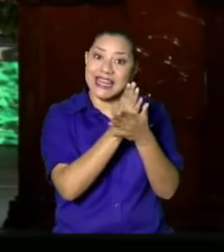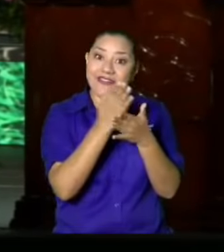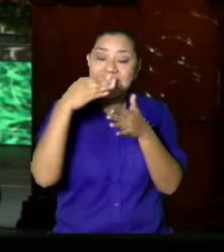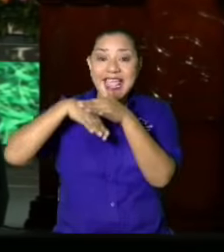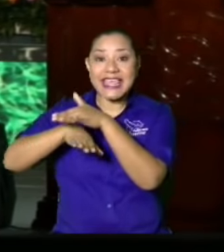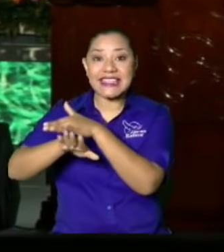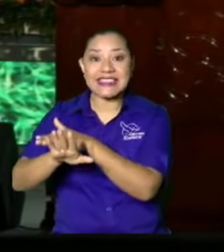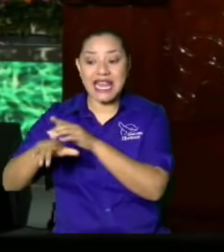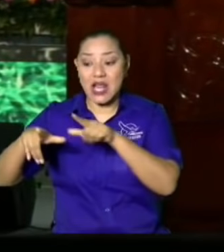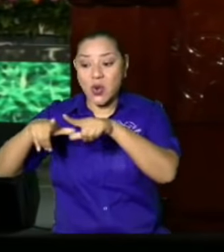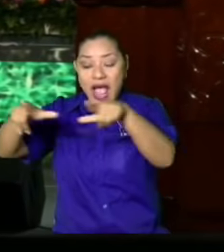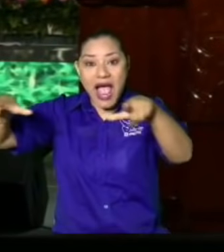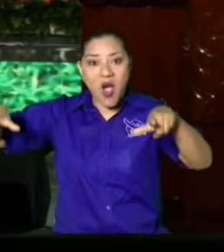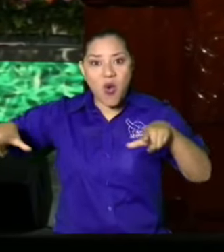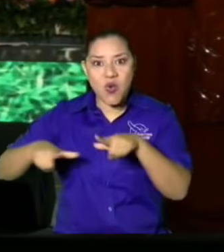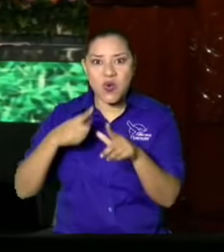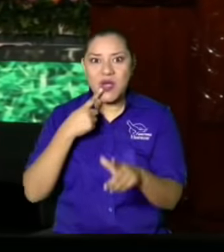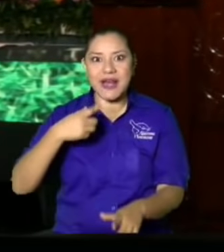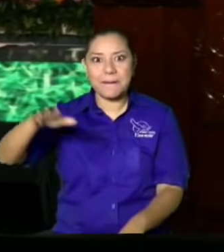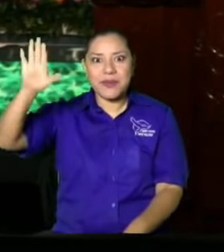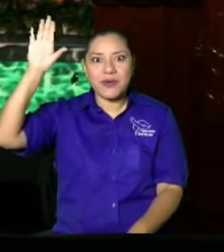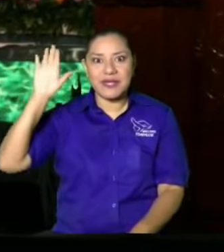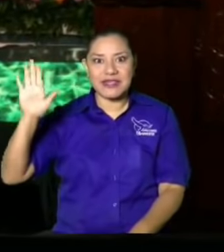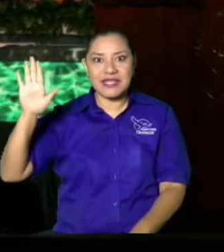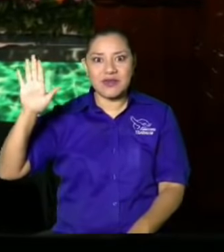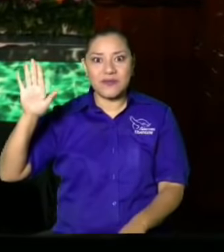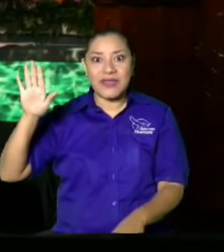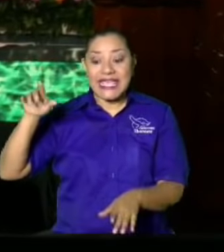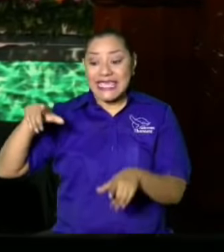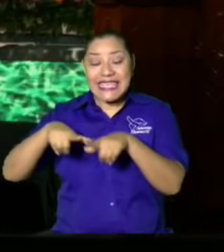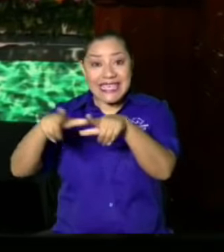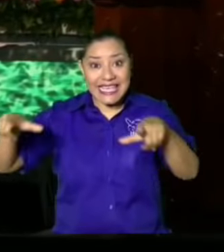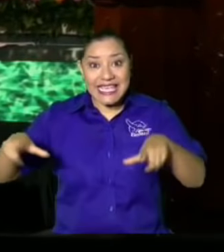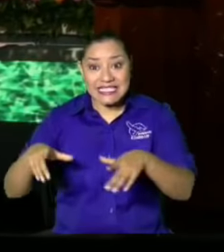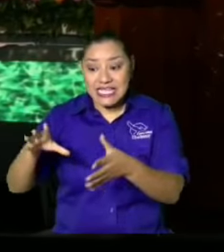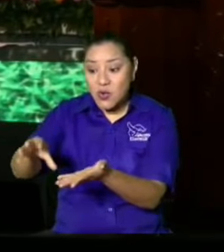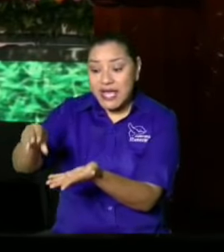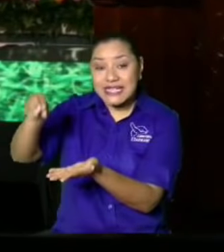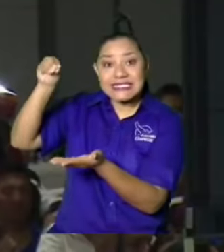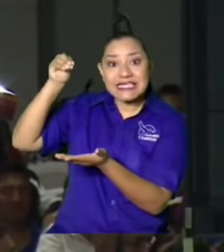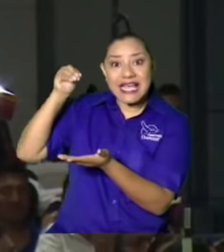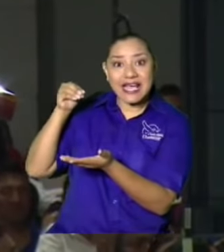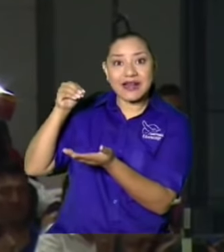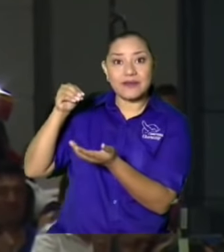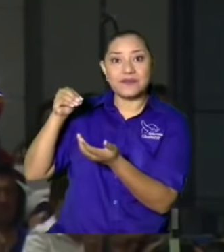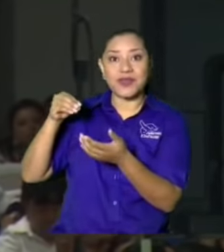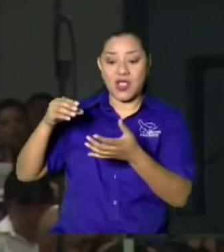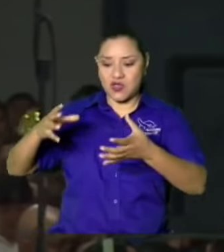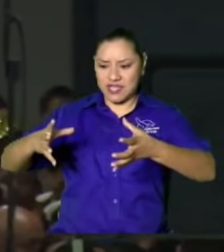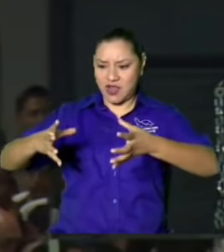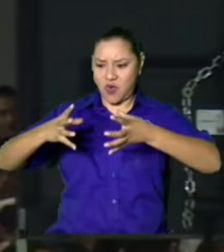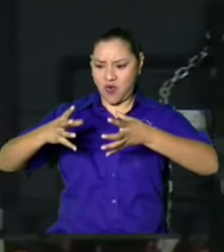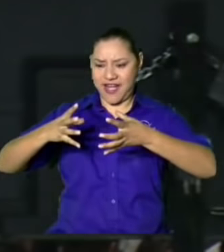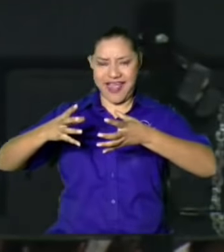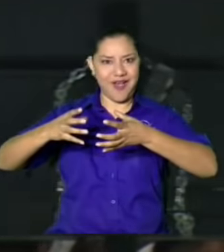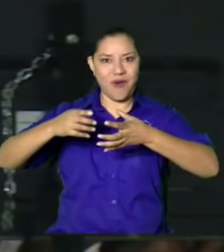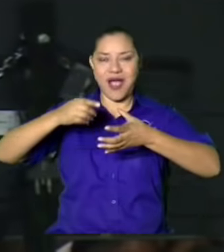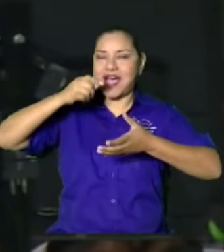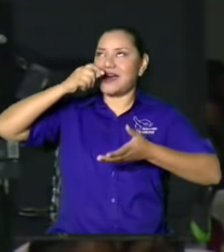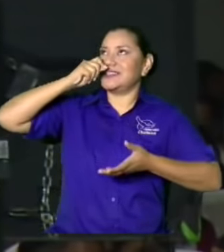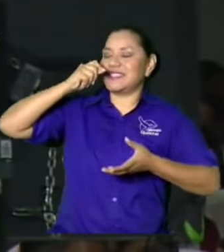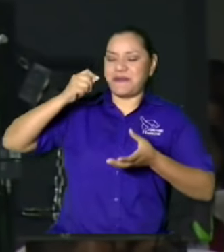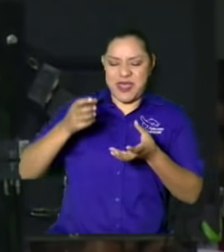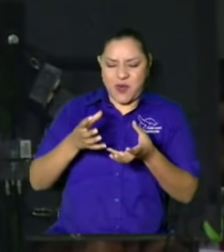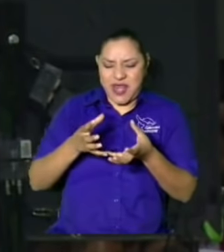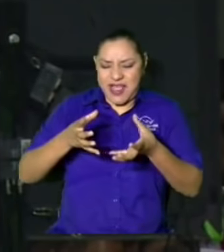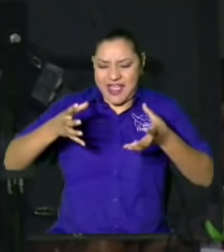y que sacaran el producto de la tierra, ¿qué sacaron? Sacaron una uva, hermano amado. Mire, un